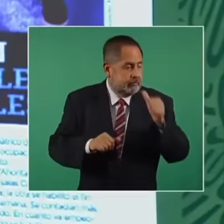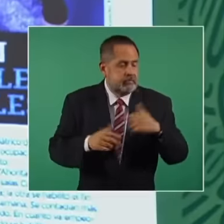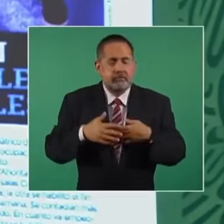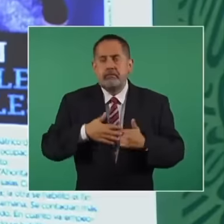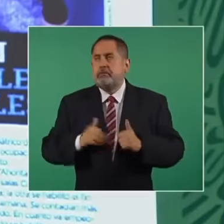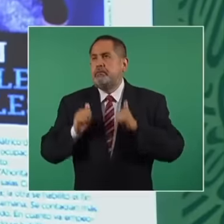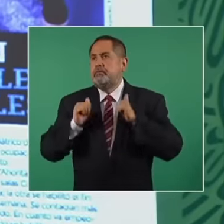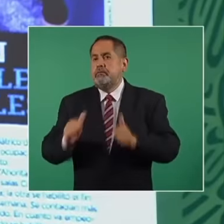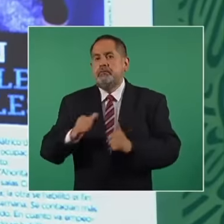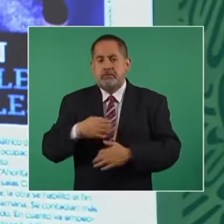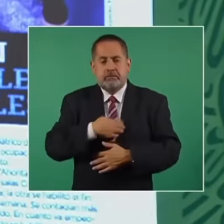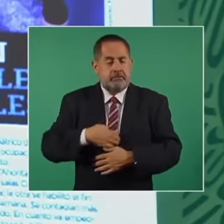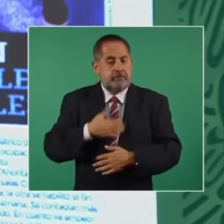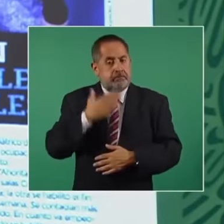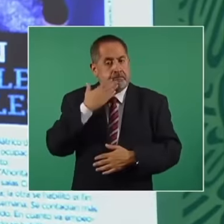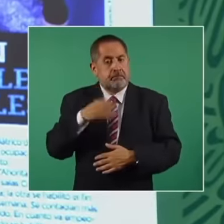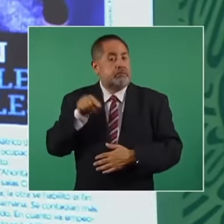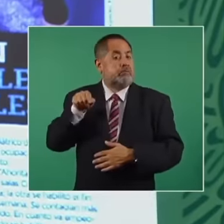que estaba todavía